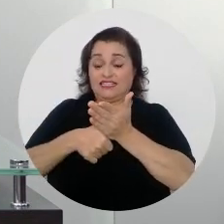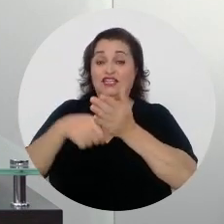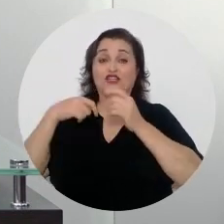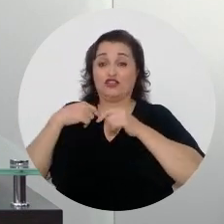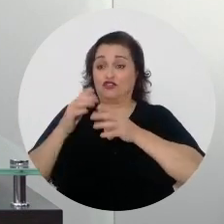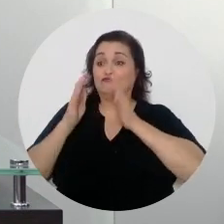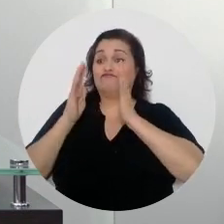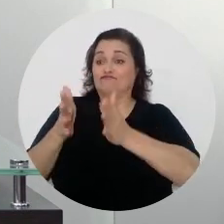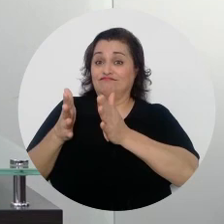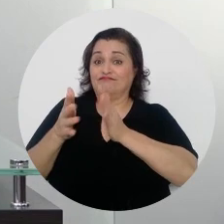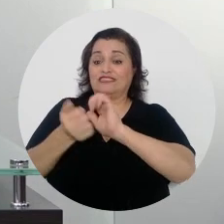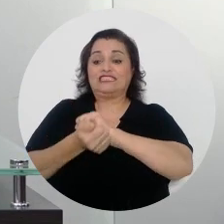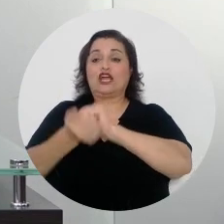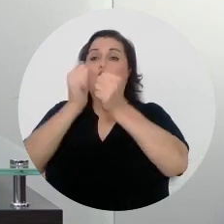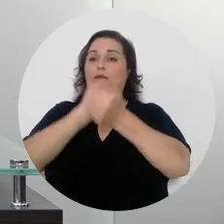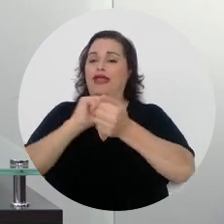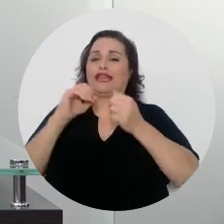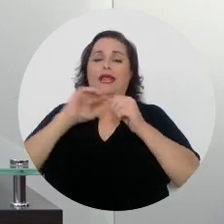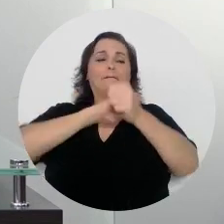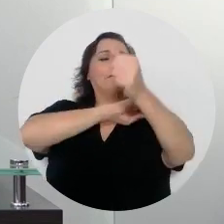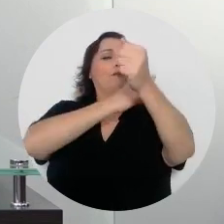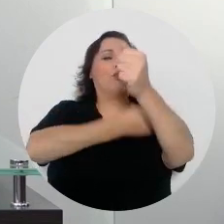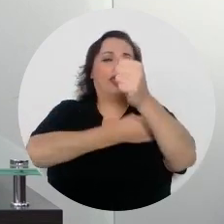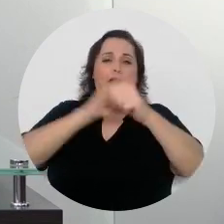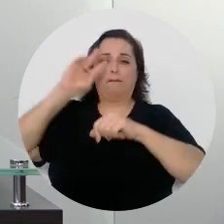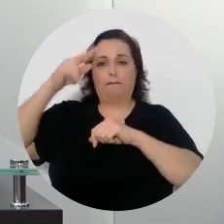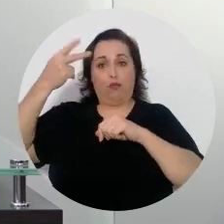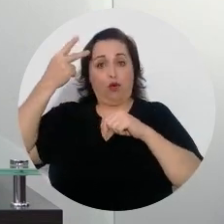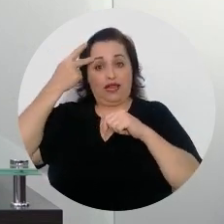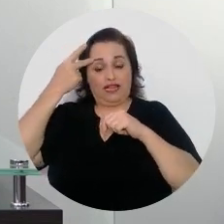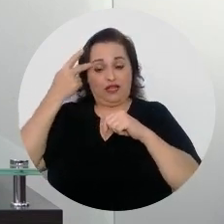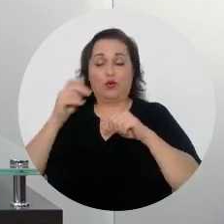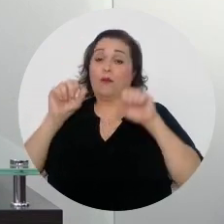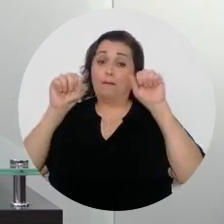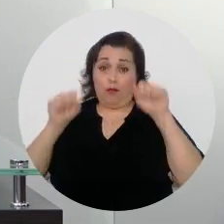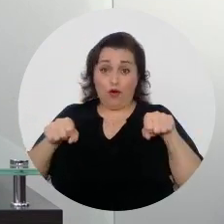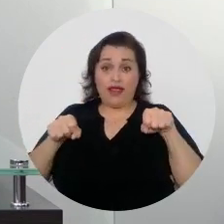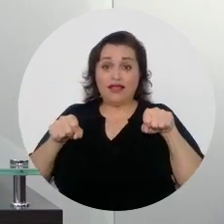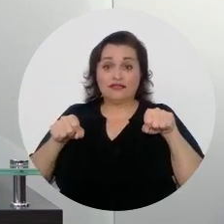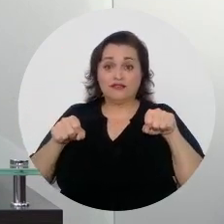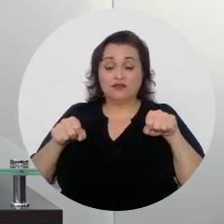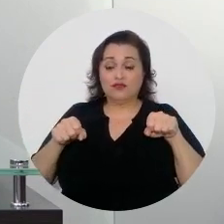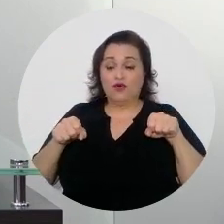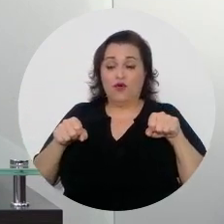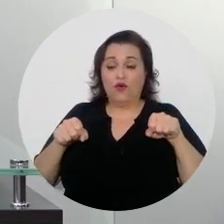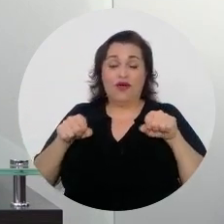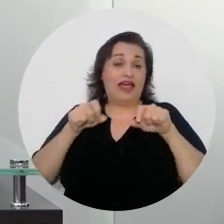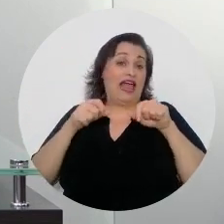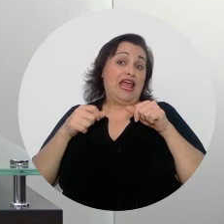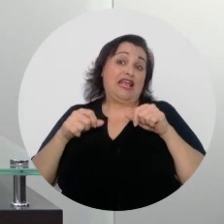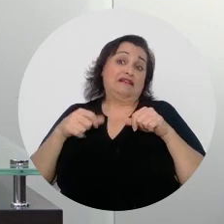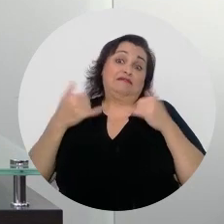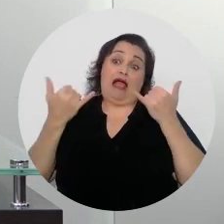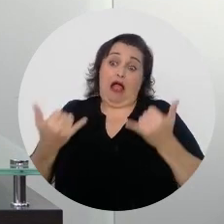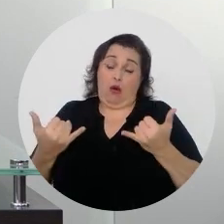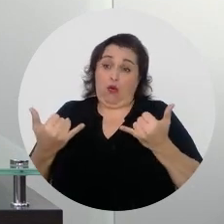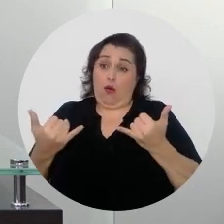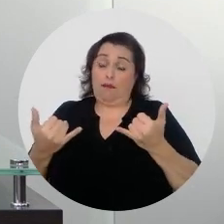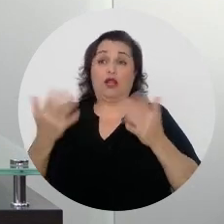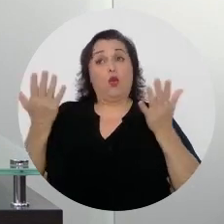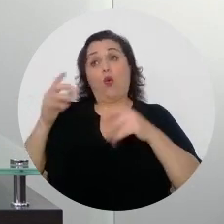en las urnas se convierten en poder político. Entonces, siendo así, ya